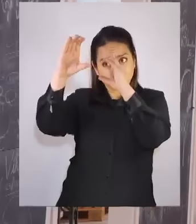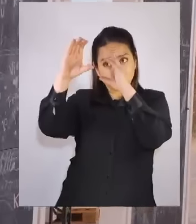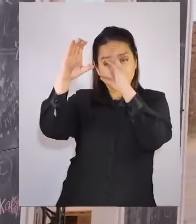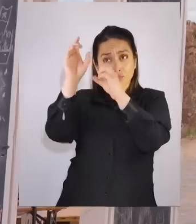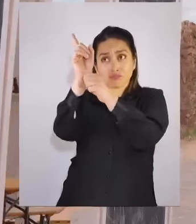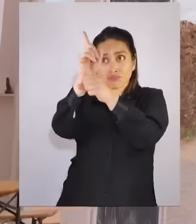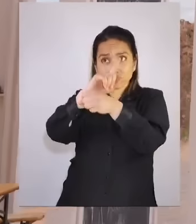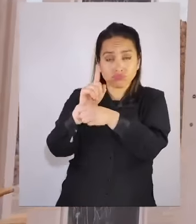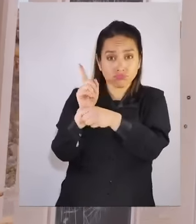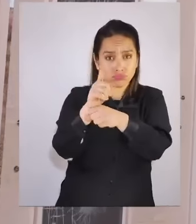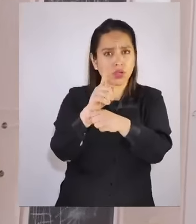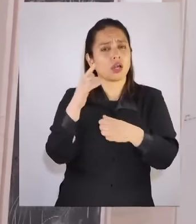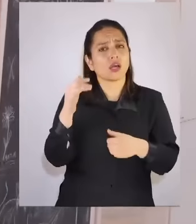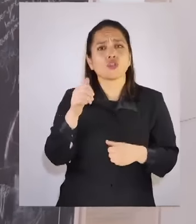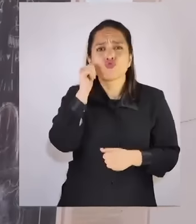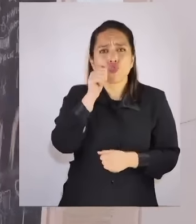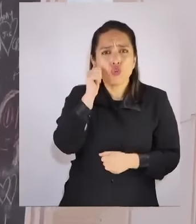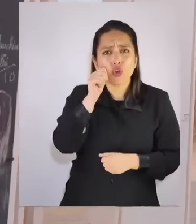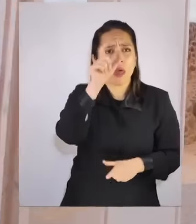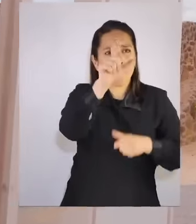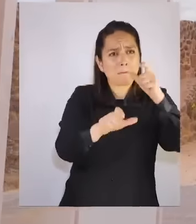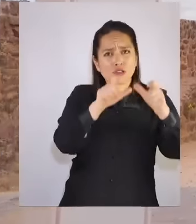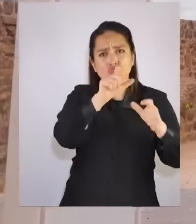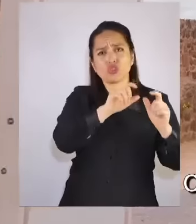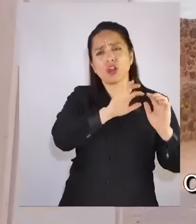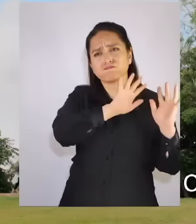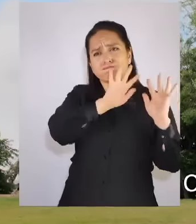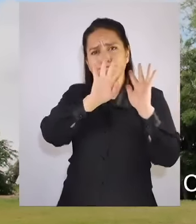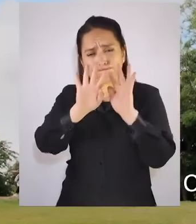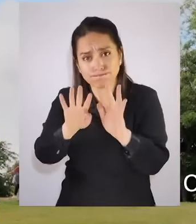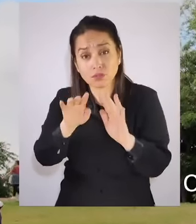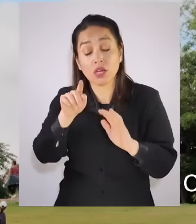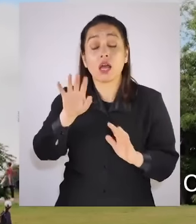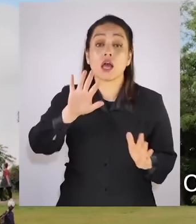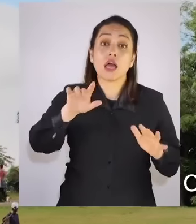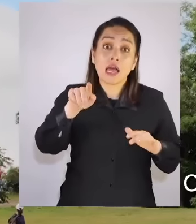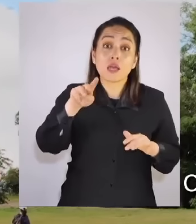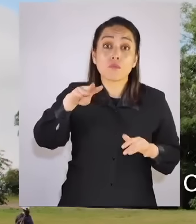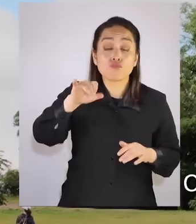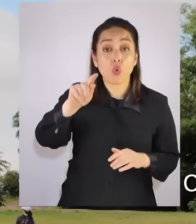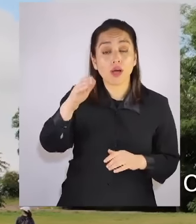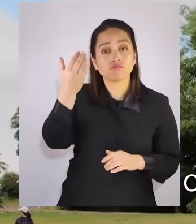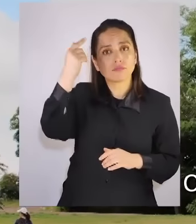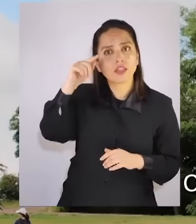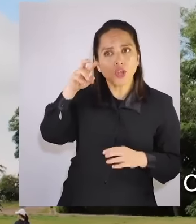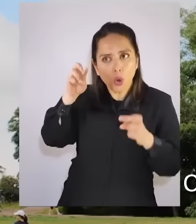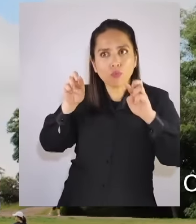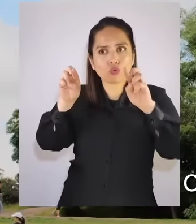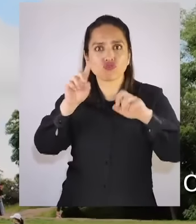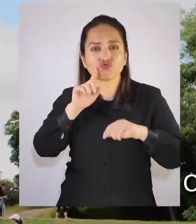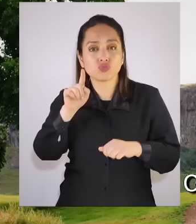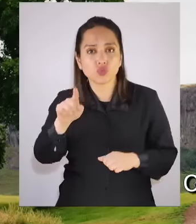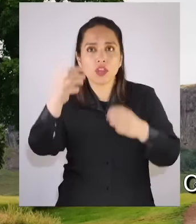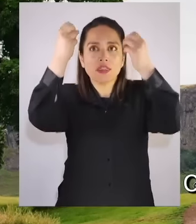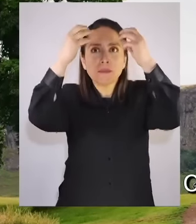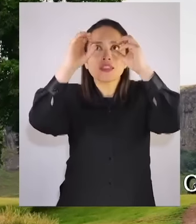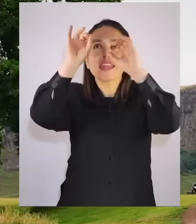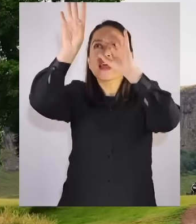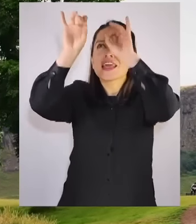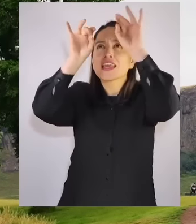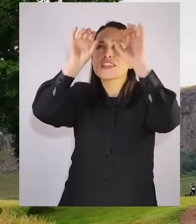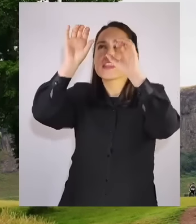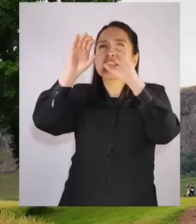época y que es visitado a diario por miles de personas, donde alguna vez Juan Muat tuvo la oportunidad de aprender sobre las